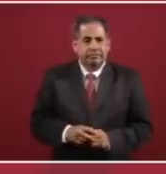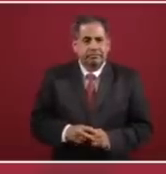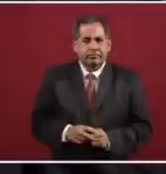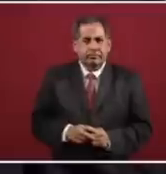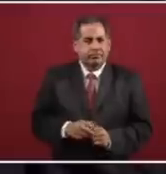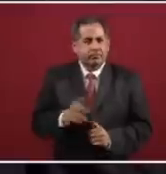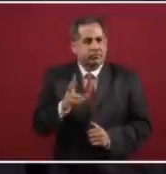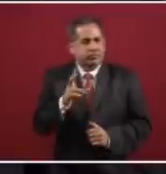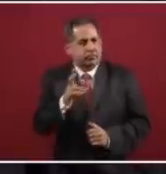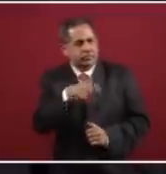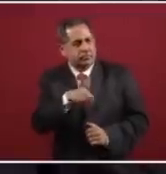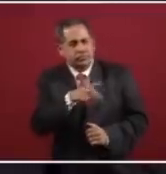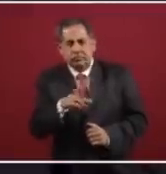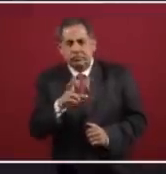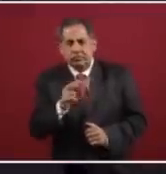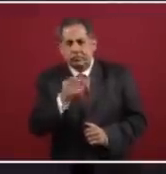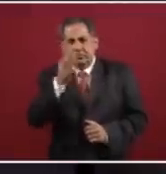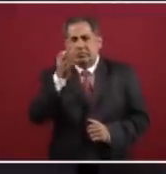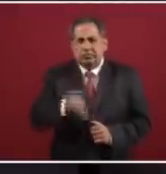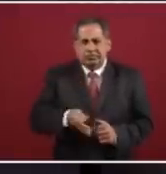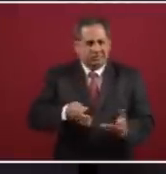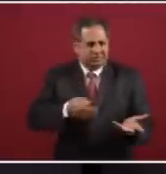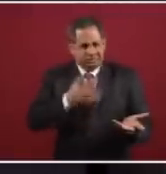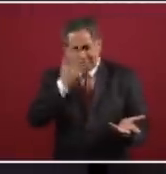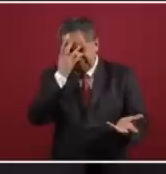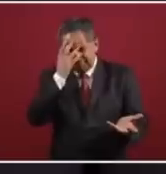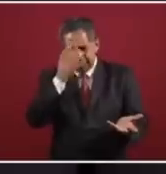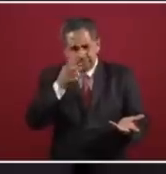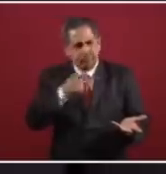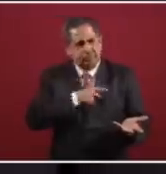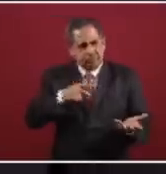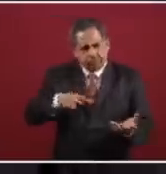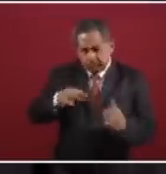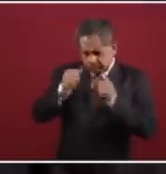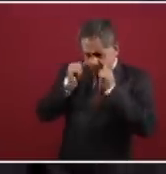no se acepte el trato